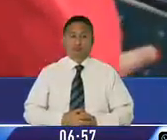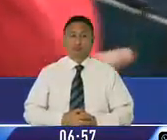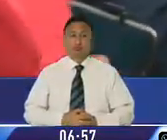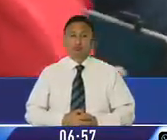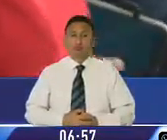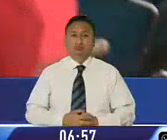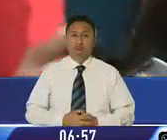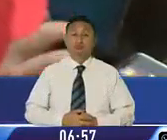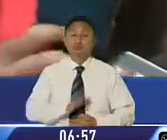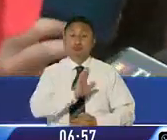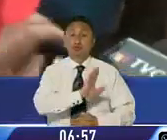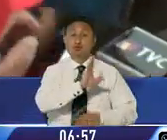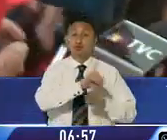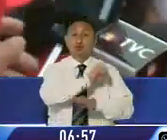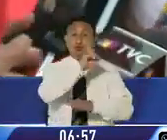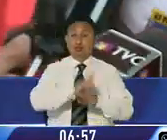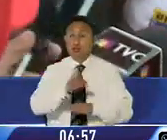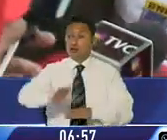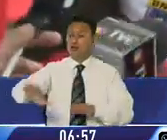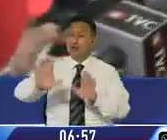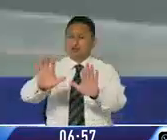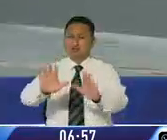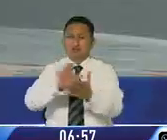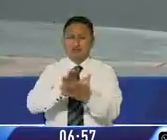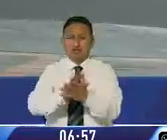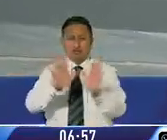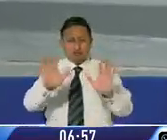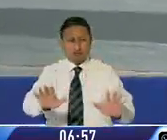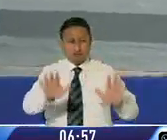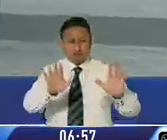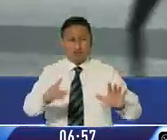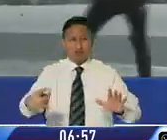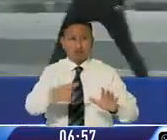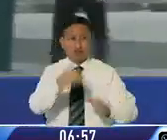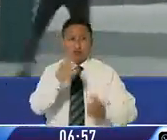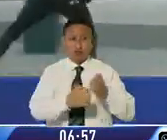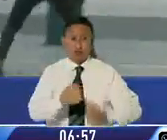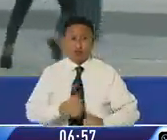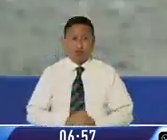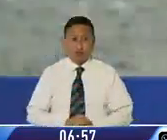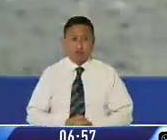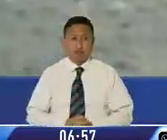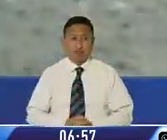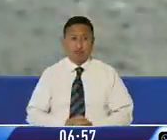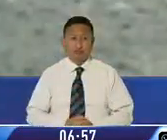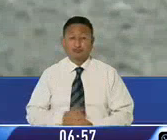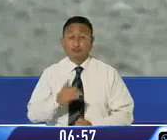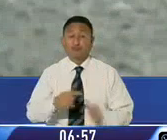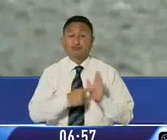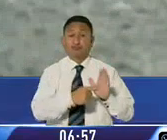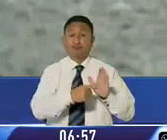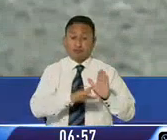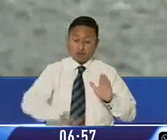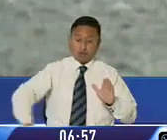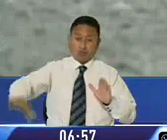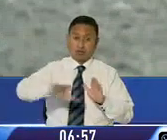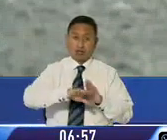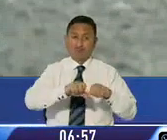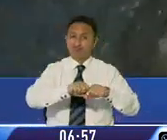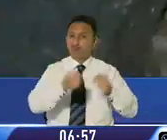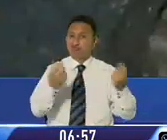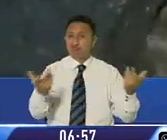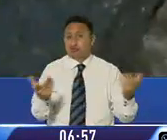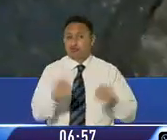A pesar que dirigentes pedían evitar acciones violentas como resultado de esta jornada de protestas, quedó parte de la Plaza de Santo Domingo